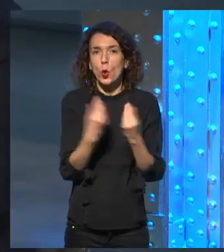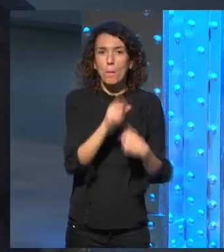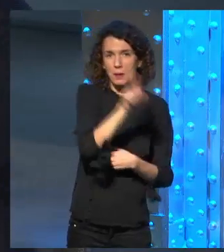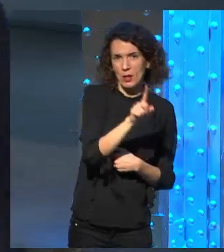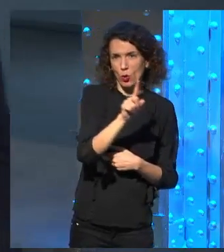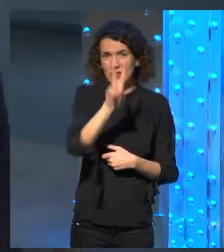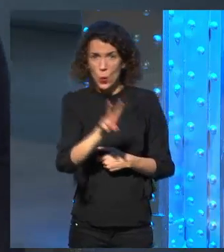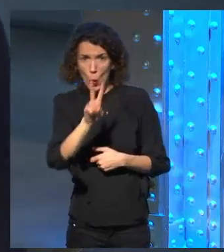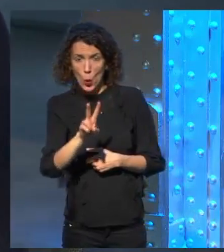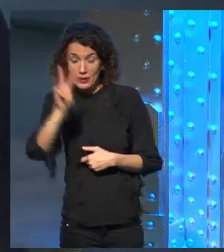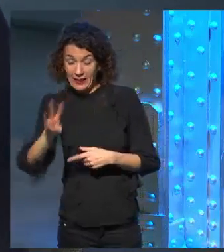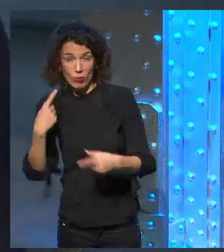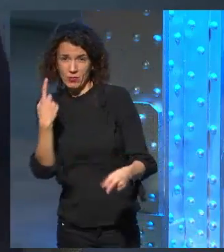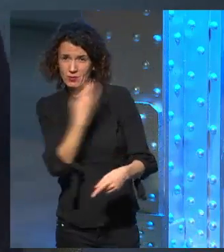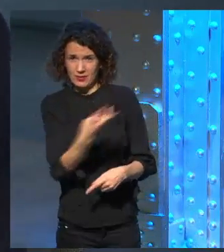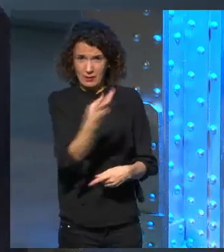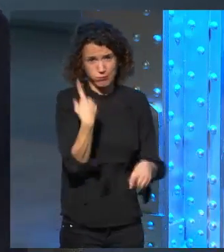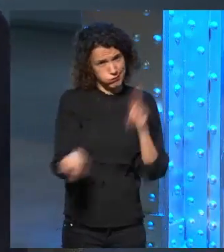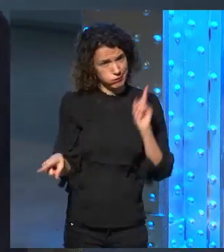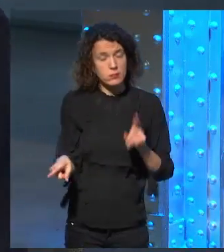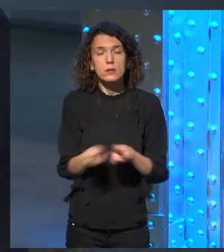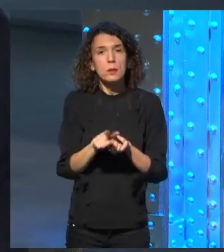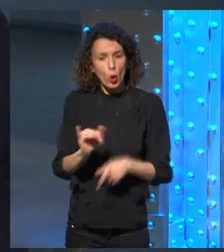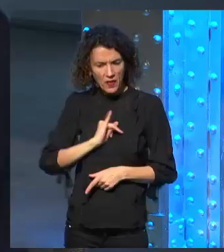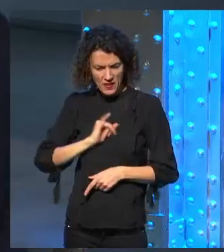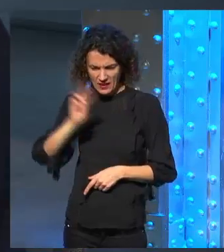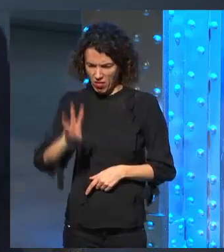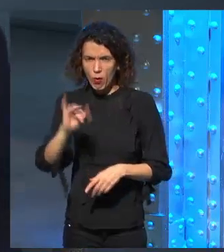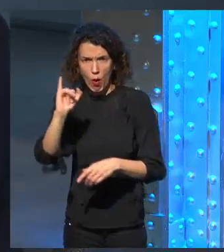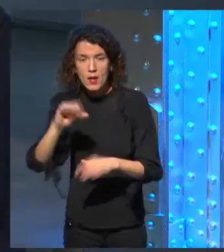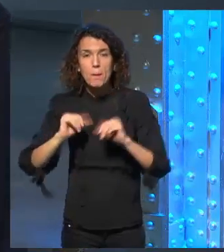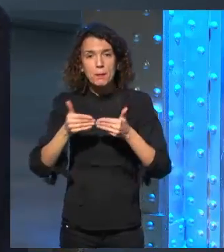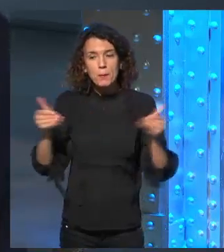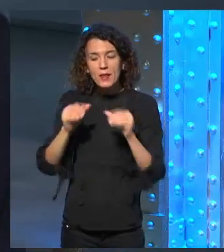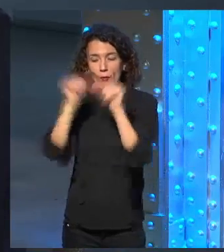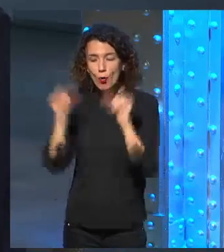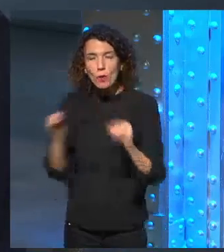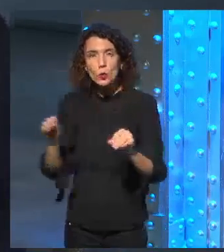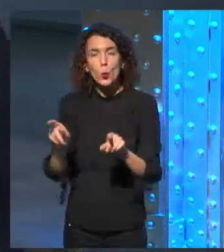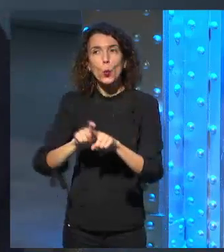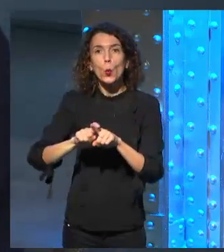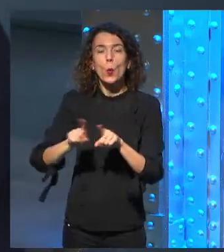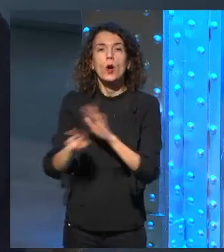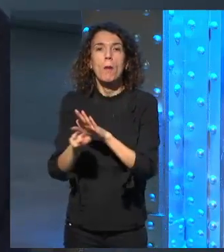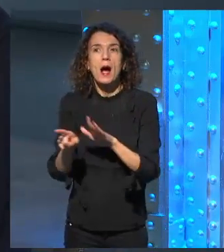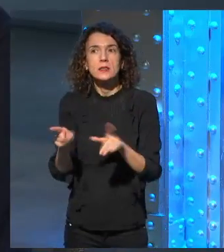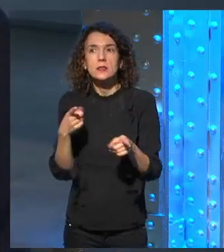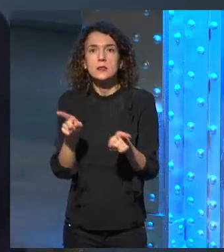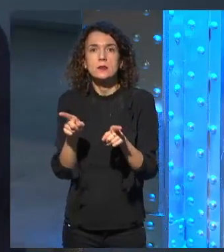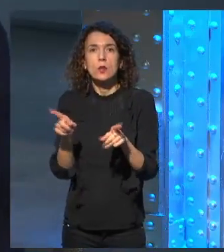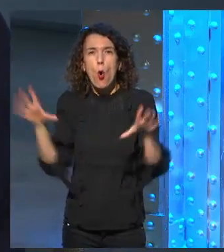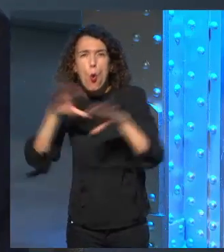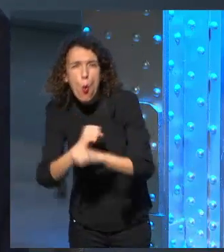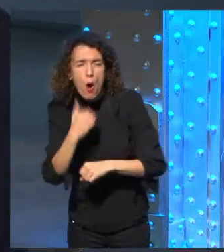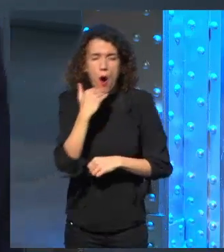primero ni con el segundo de Bartók, tampoco pierde identidad en este tercero el hecho de que lo comience de esta manera un poco más crepuscular, podríamos decir.